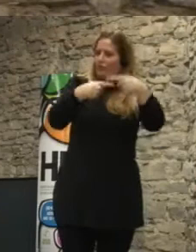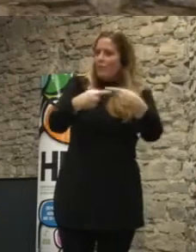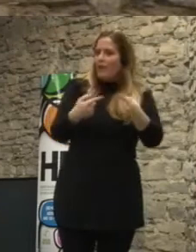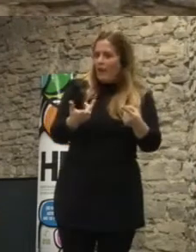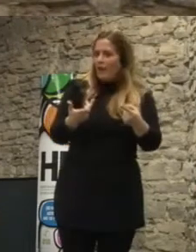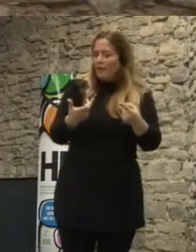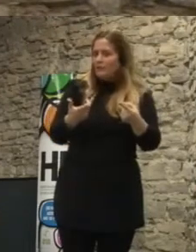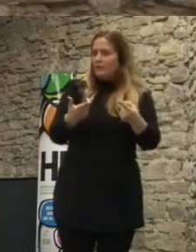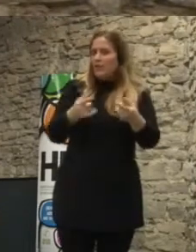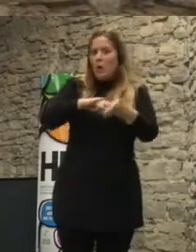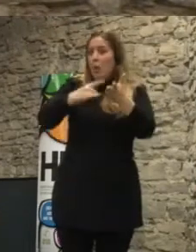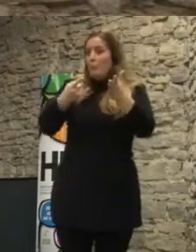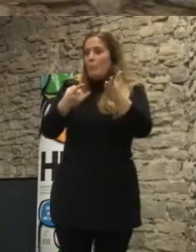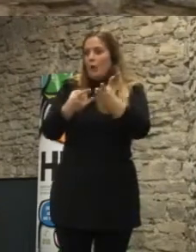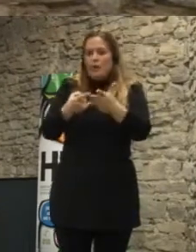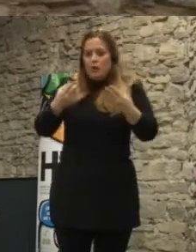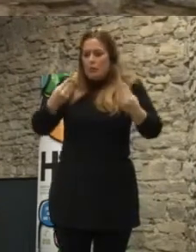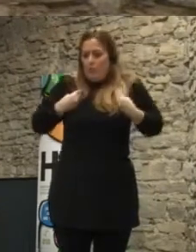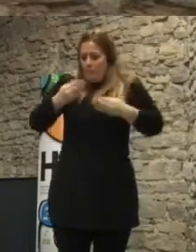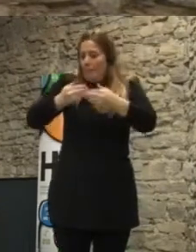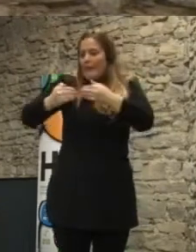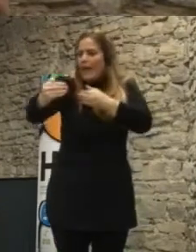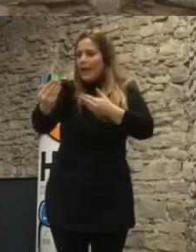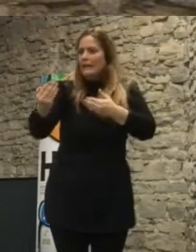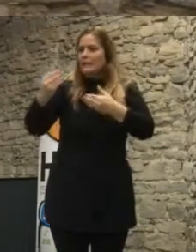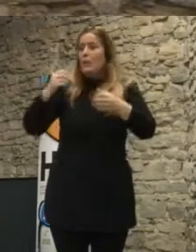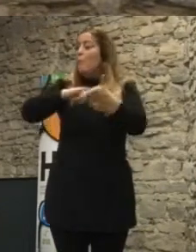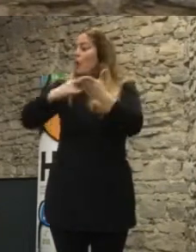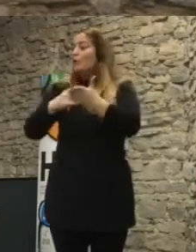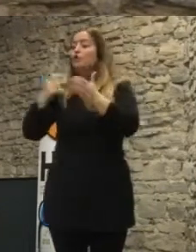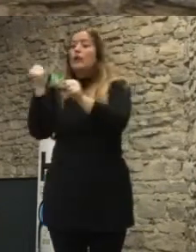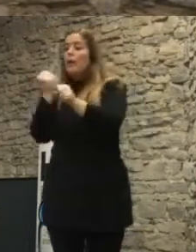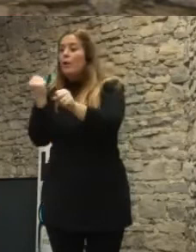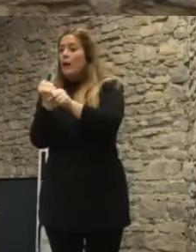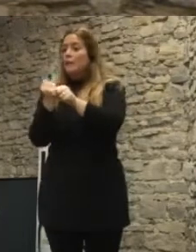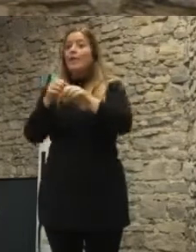familiares, en proyectos vitales y laborales, en usos del espacio público.